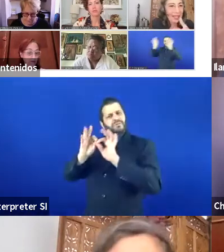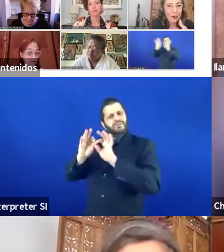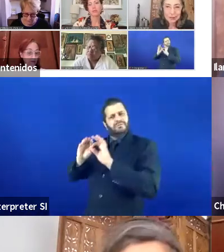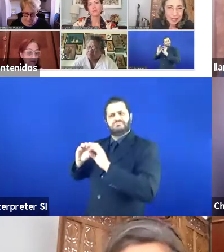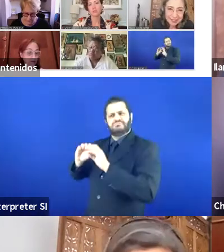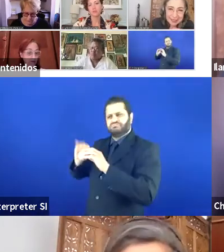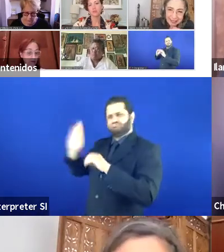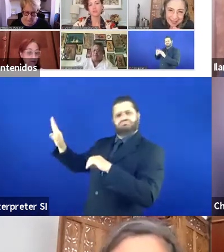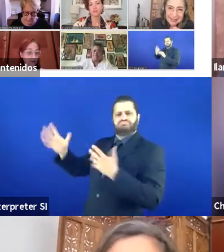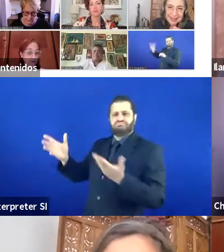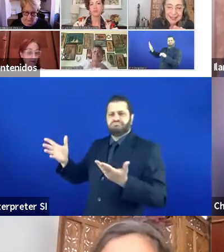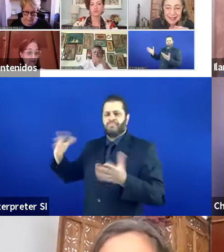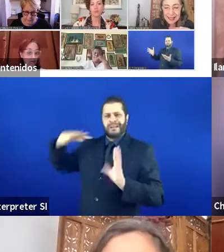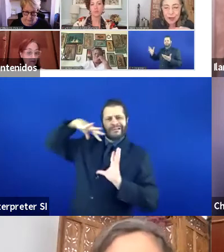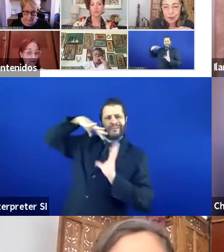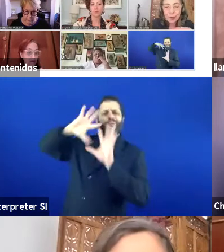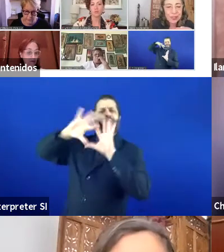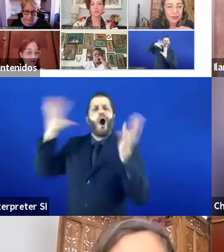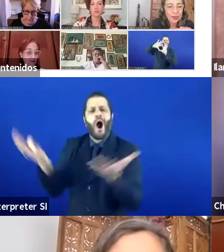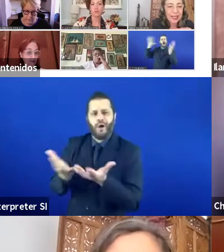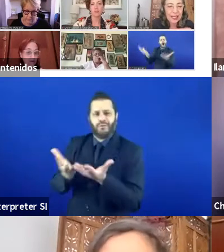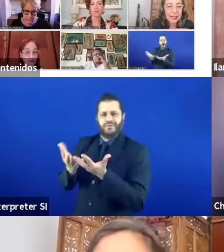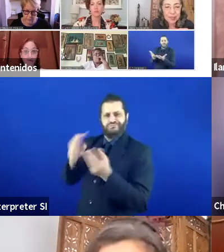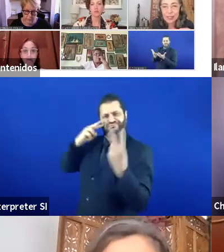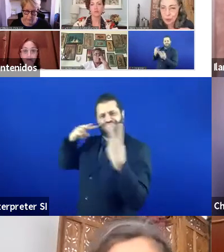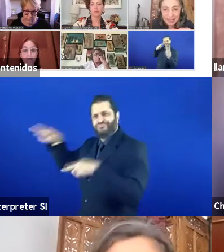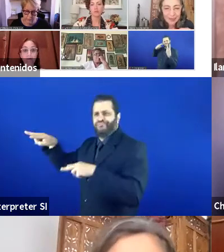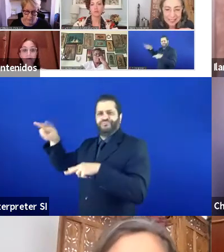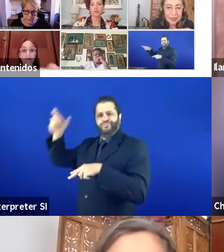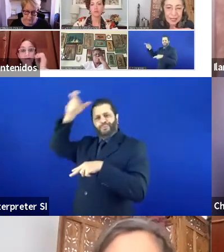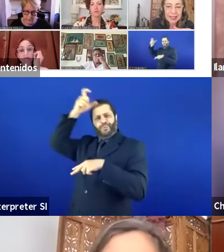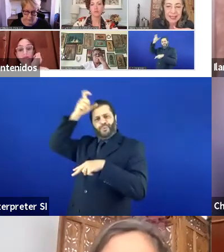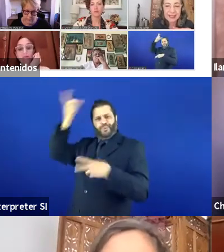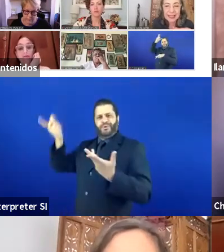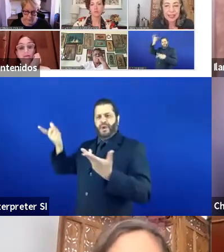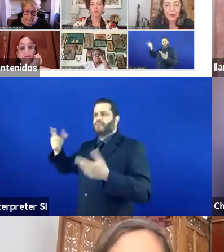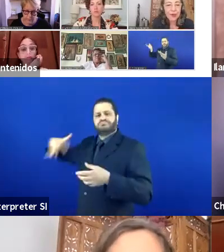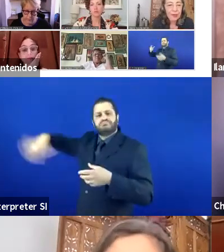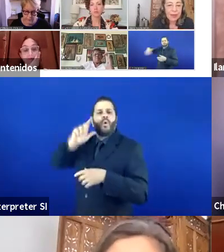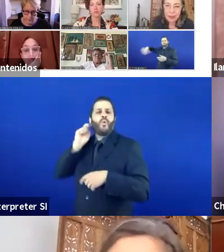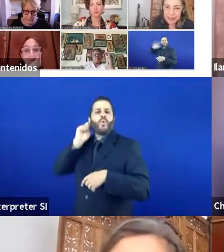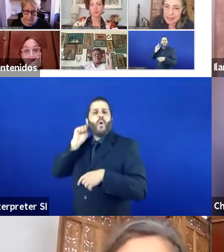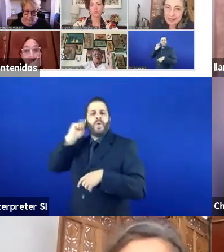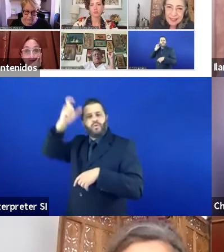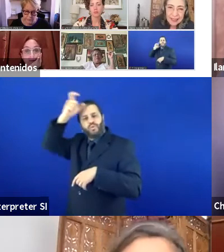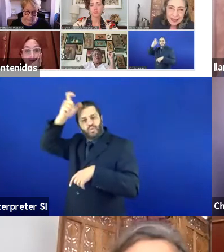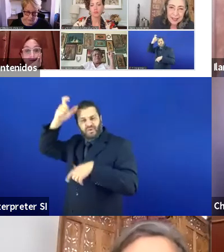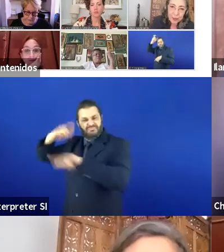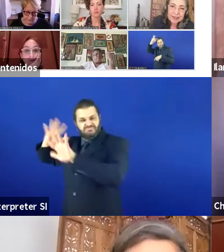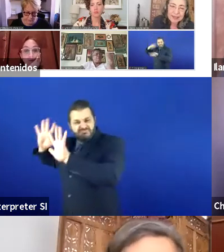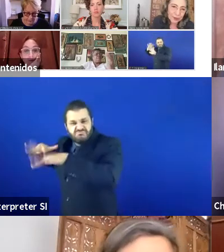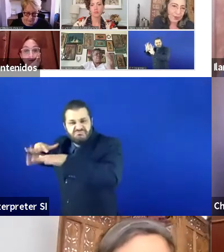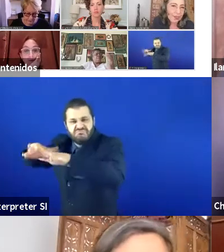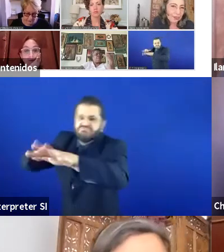sacado a las mujeres a la calle. Como hemos visto, las mujeres de Turquía valientemente han salido para protestar por